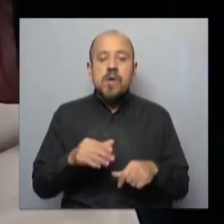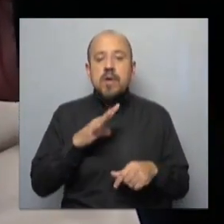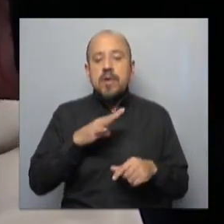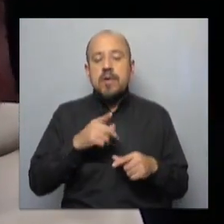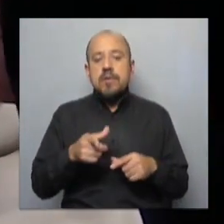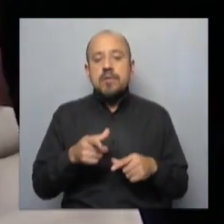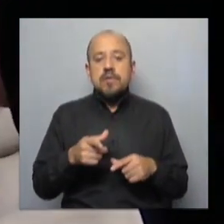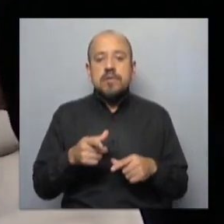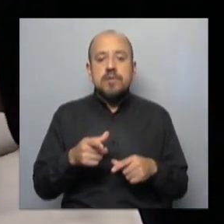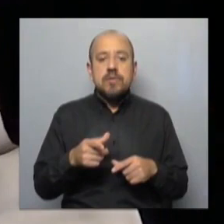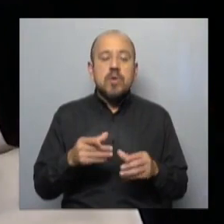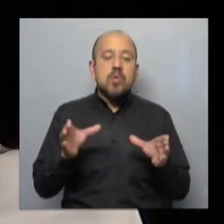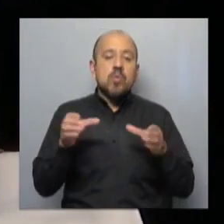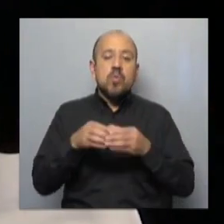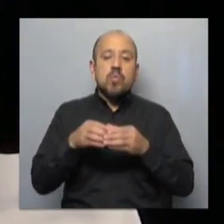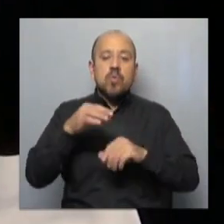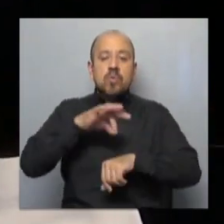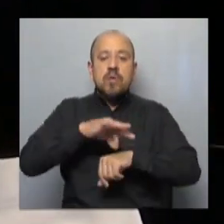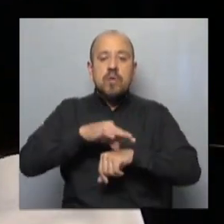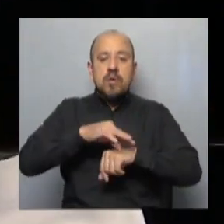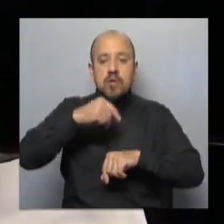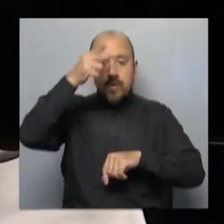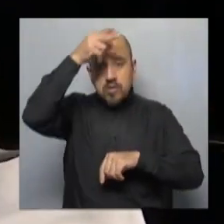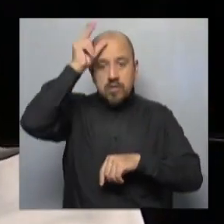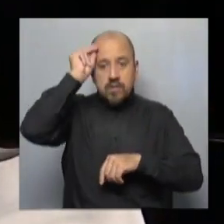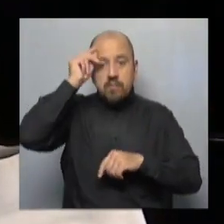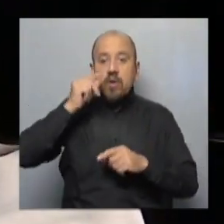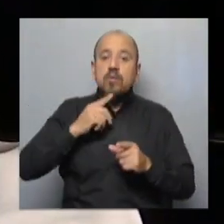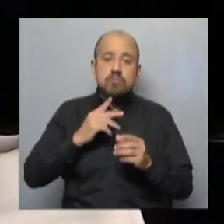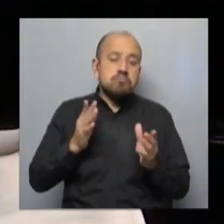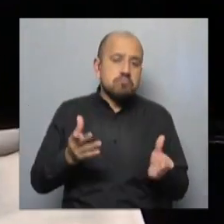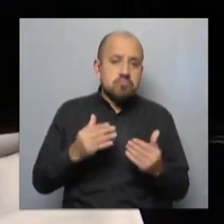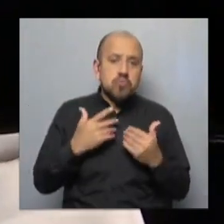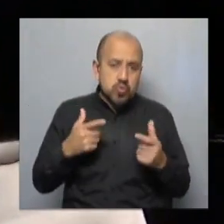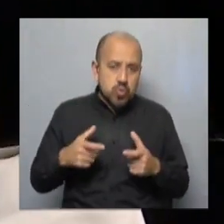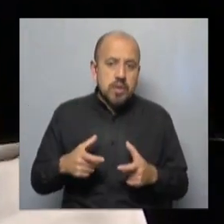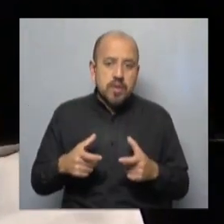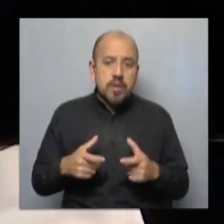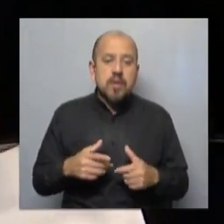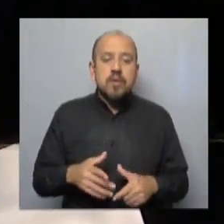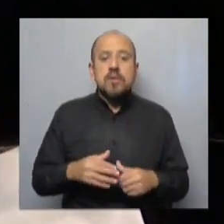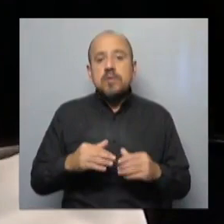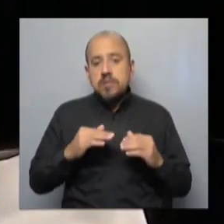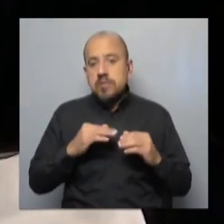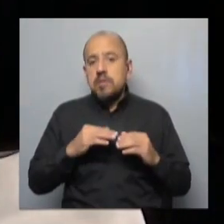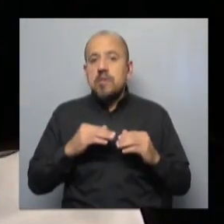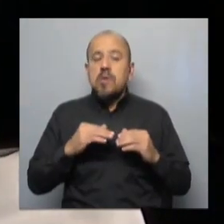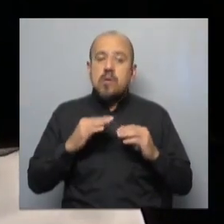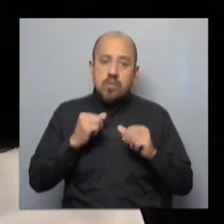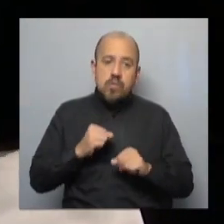un equipo médico y un equipo de enfermeras extraordinarias que nos han mantenido ecuánime si no hemos podido